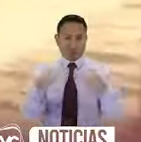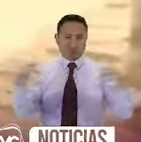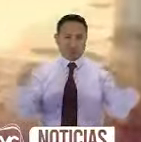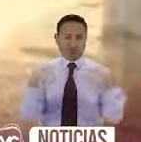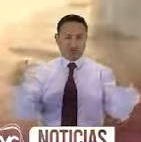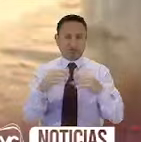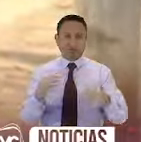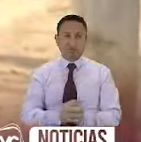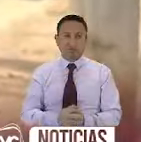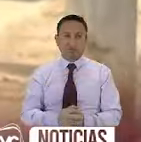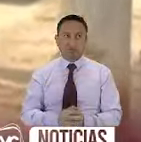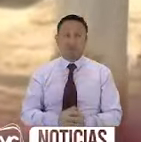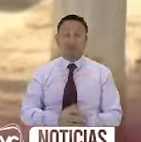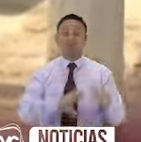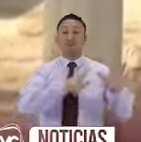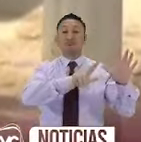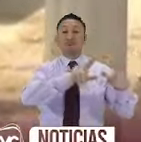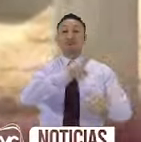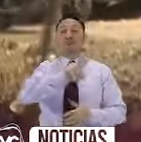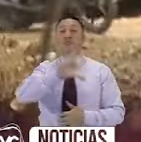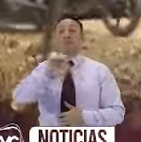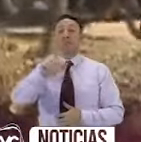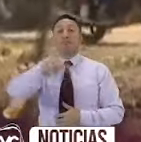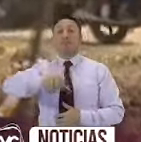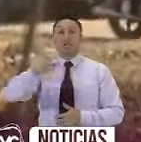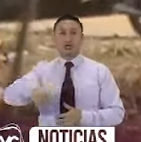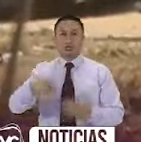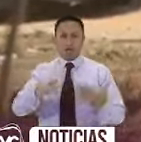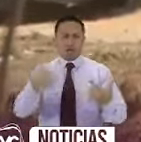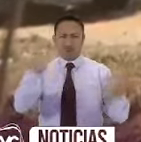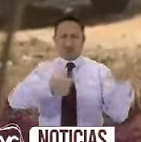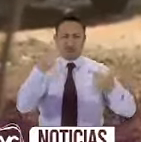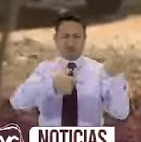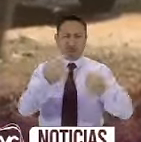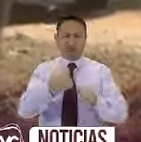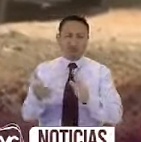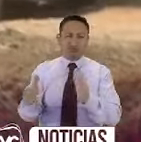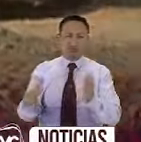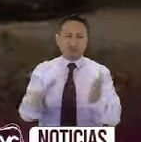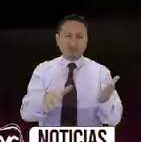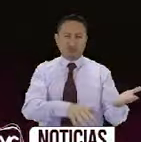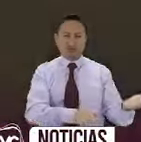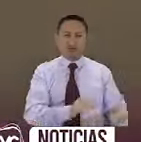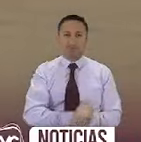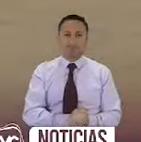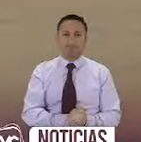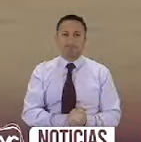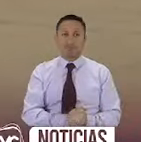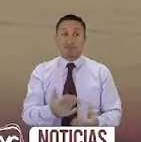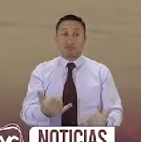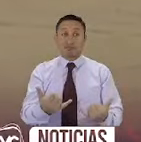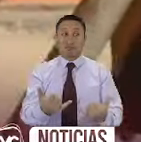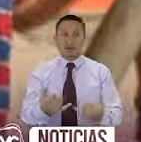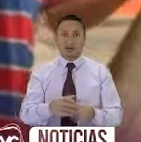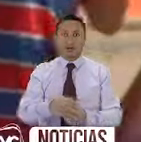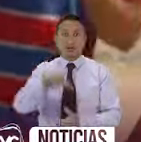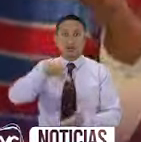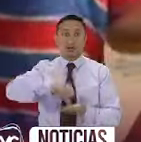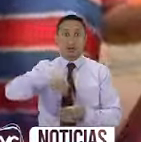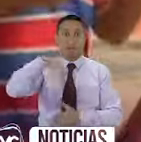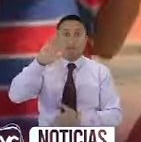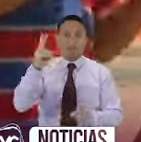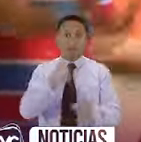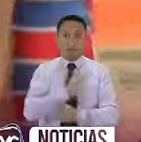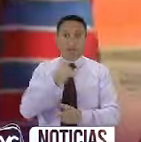menos 820 personas han sido asesinadas en ese territorio, que se convirtió en la ciudad más peligrosa del mundo con una